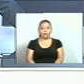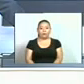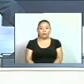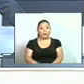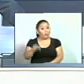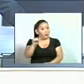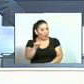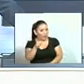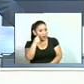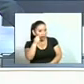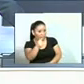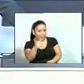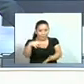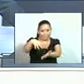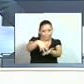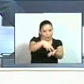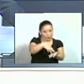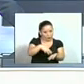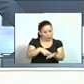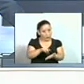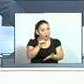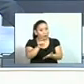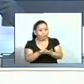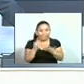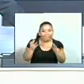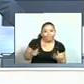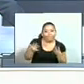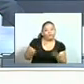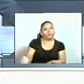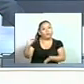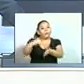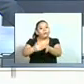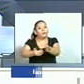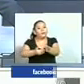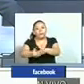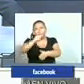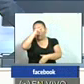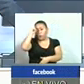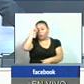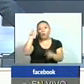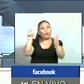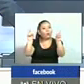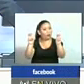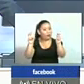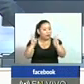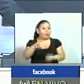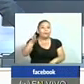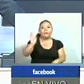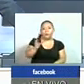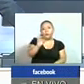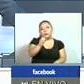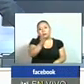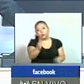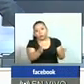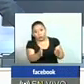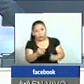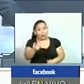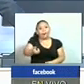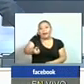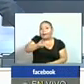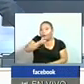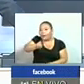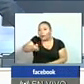Para buena parte de la población, uno de los sectores más esperados en la activación de la economía es el transporte colectivo. Uno de nuestros